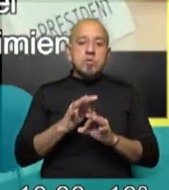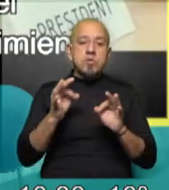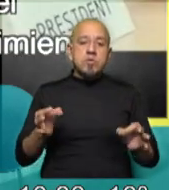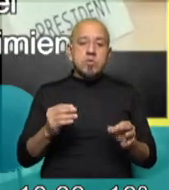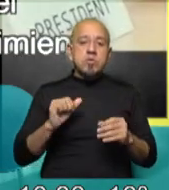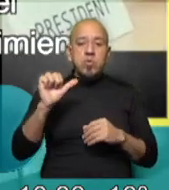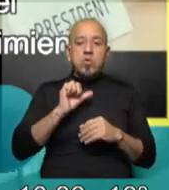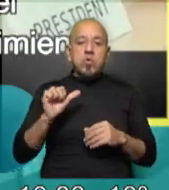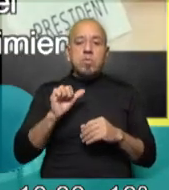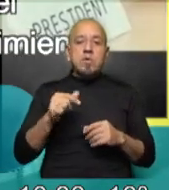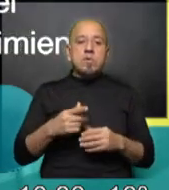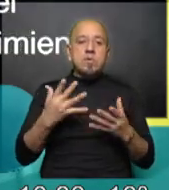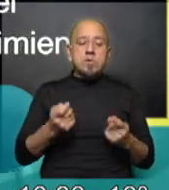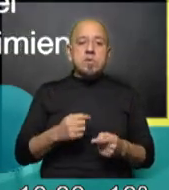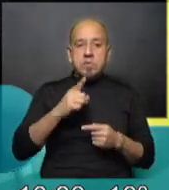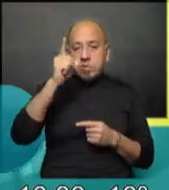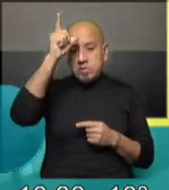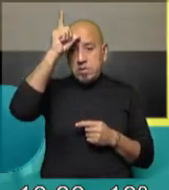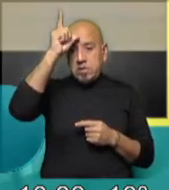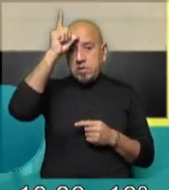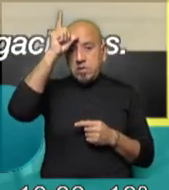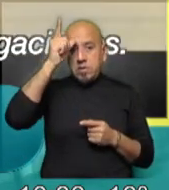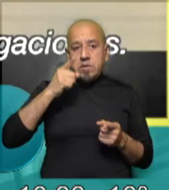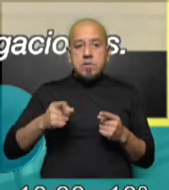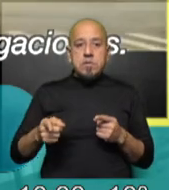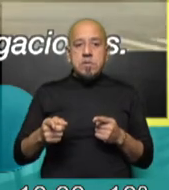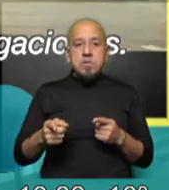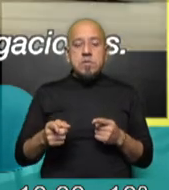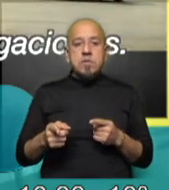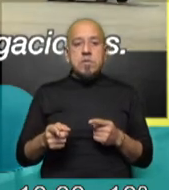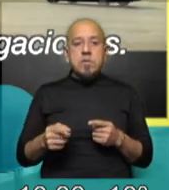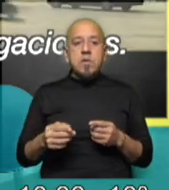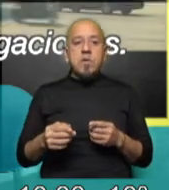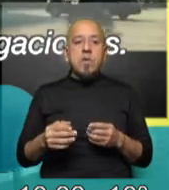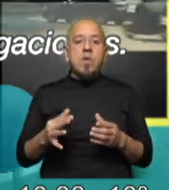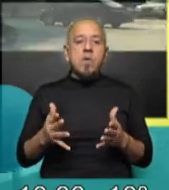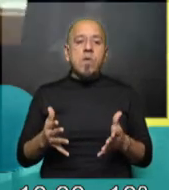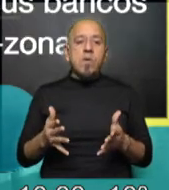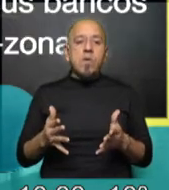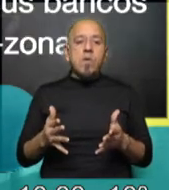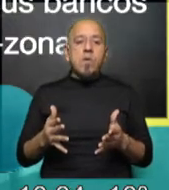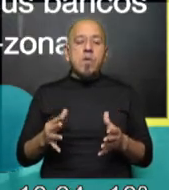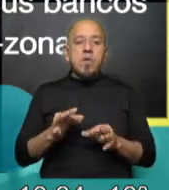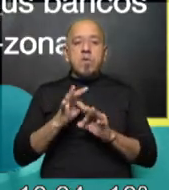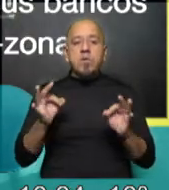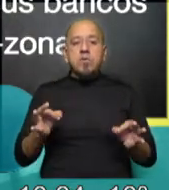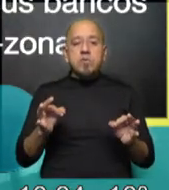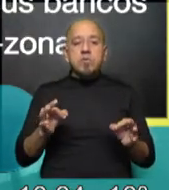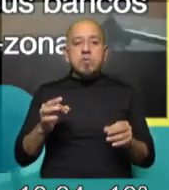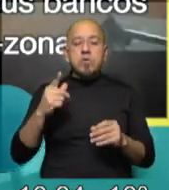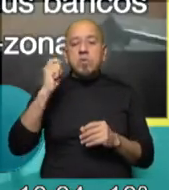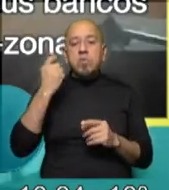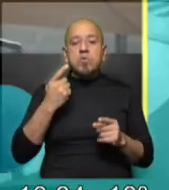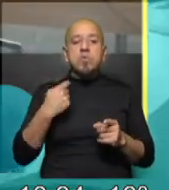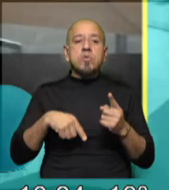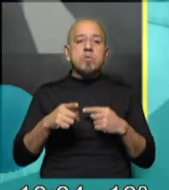Europa quiere o lo que Alemania, porque Europa es Alemania en este caso. O te cortamos literalmente la luz. Claro. O sea, y